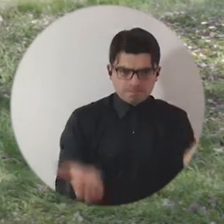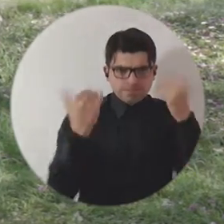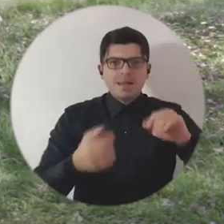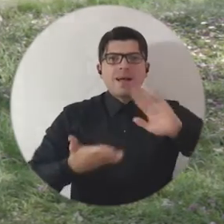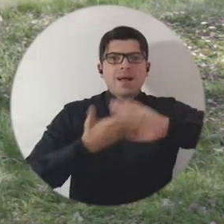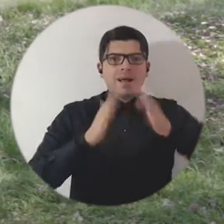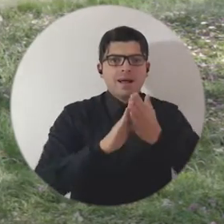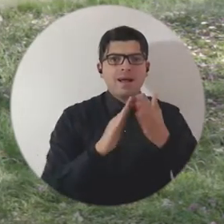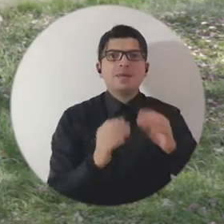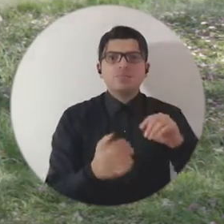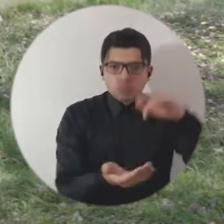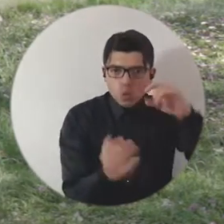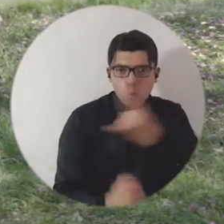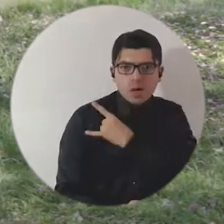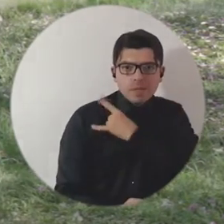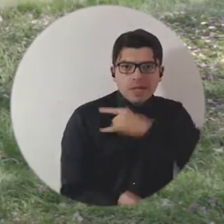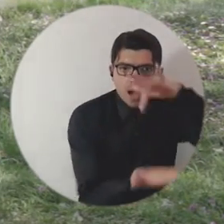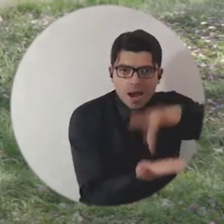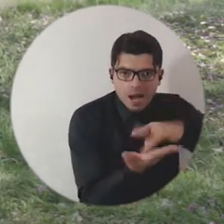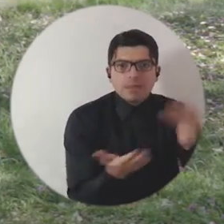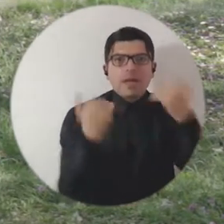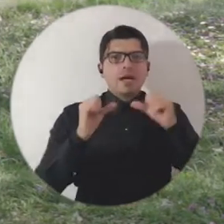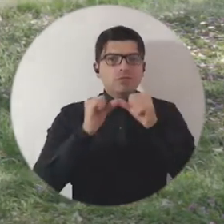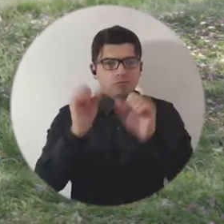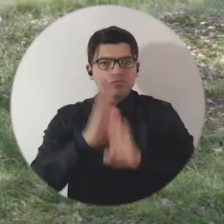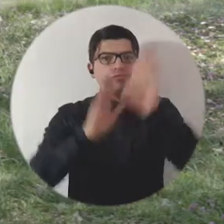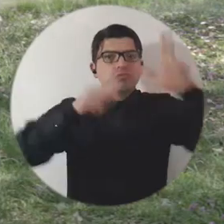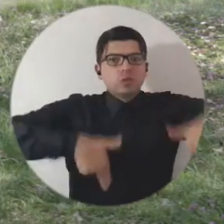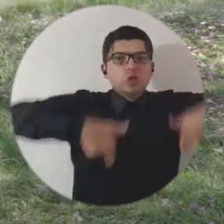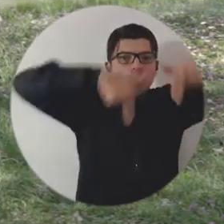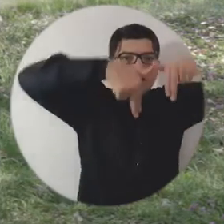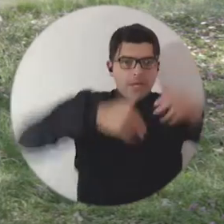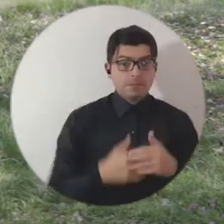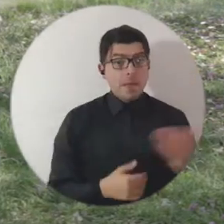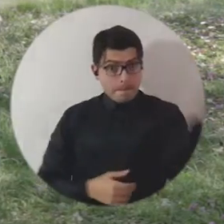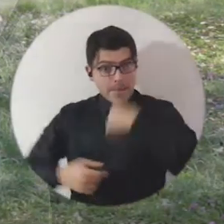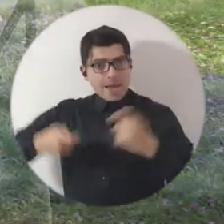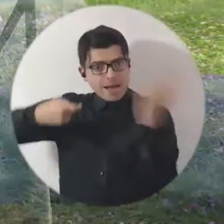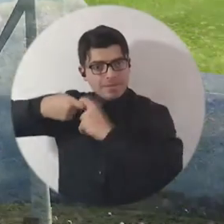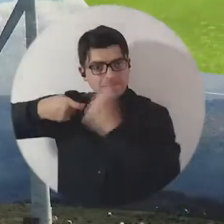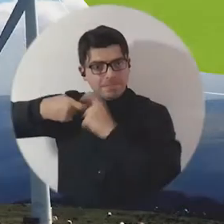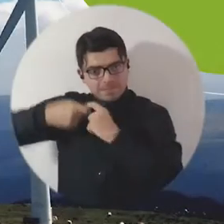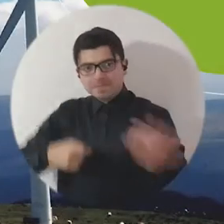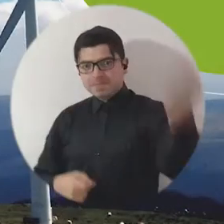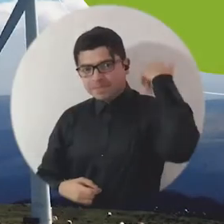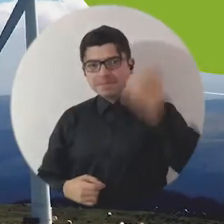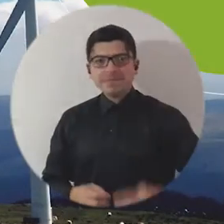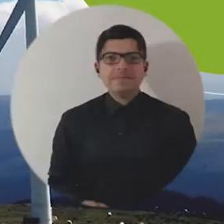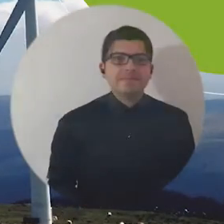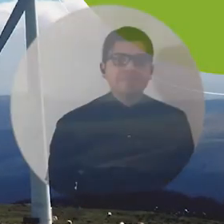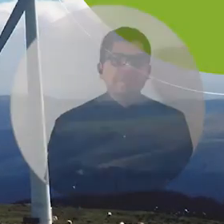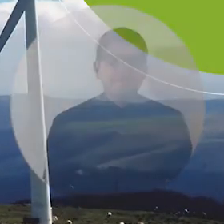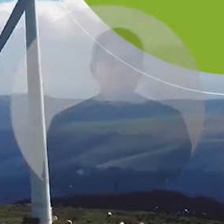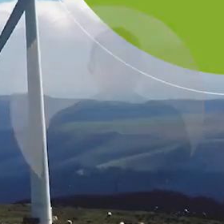de la comunidad universitaria en el desarrollo sostenible de la sociedad. ¡Inscríbanse!